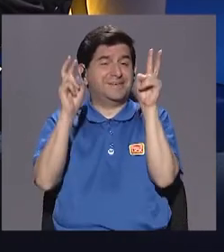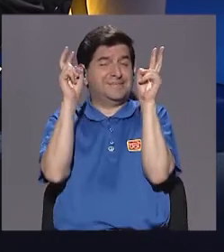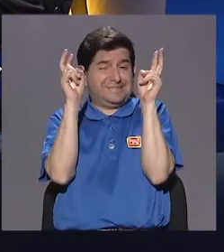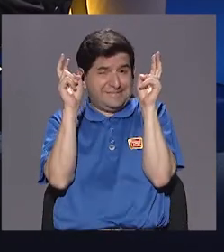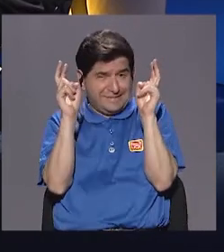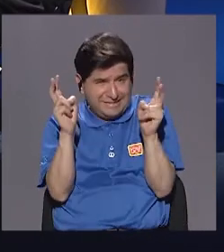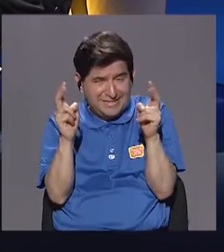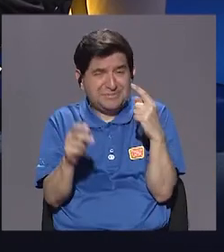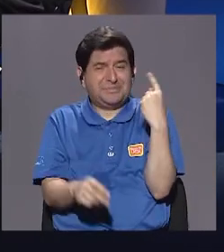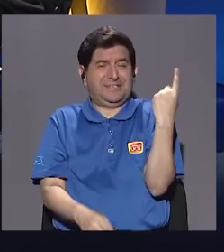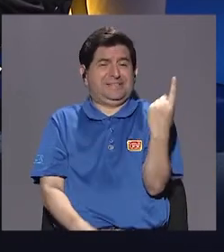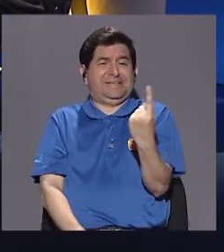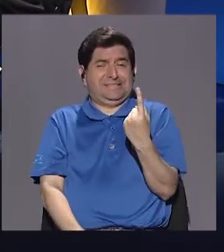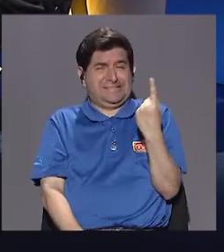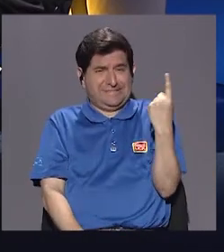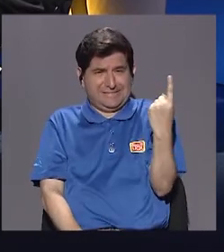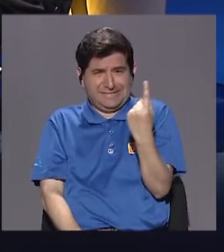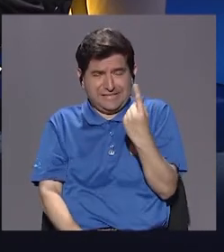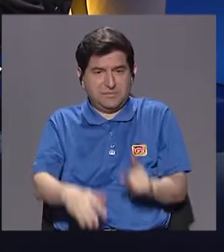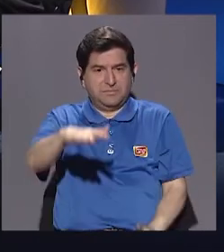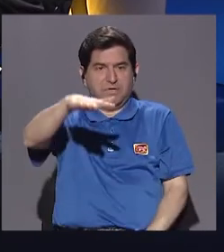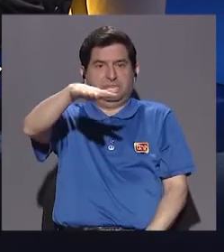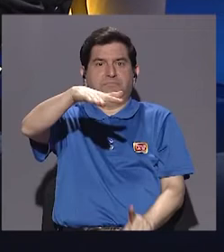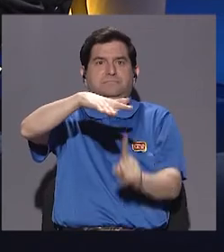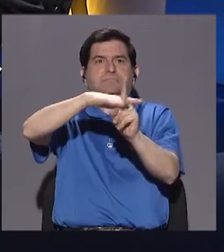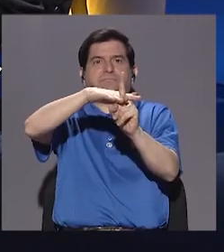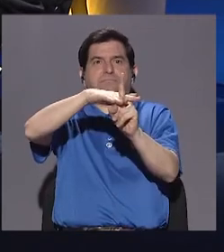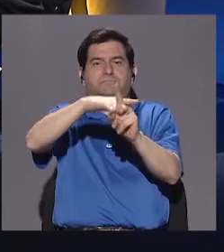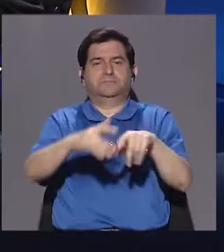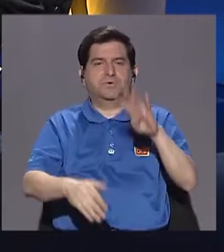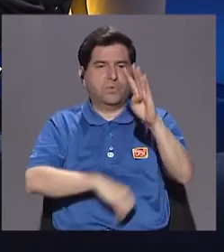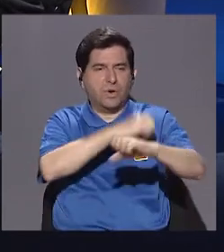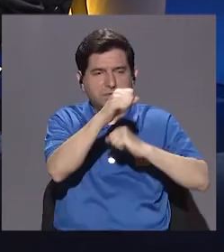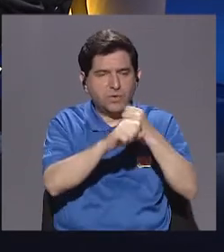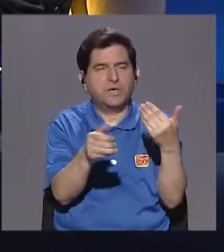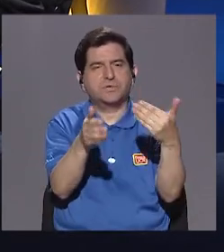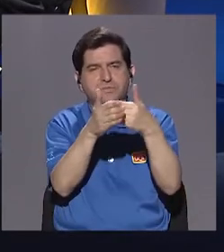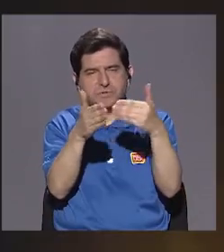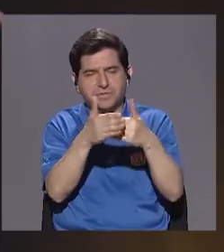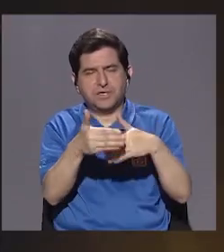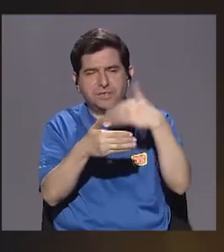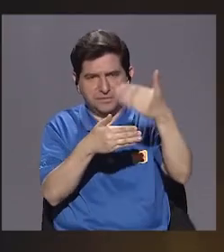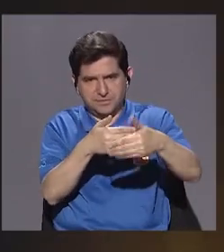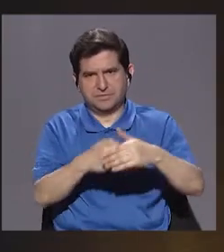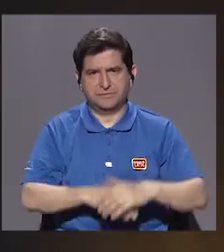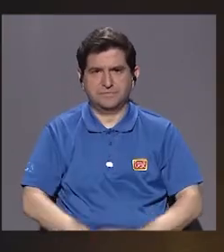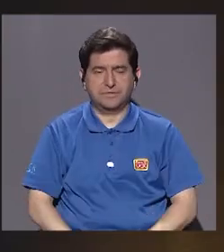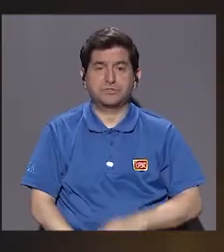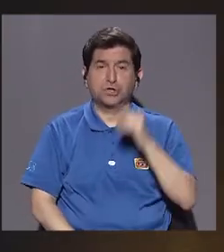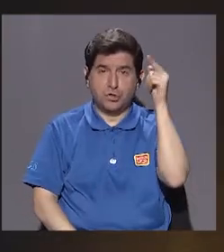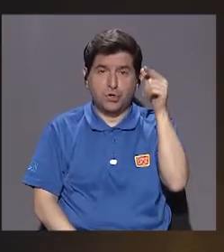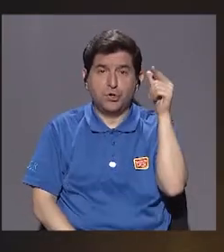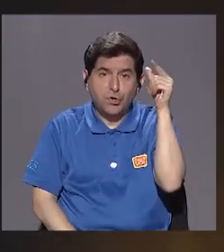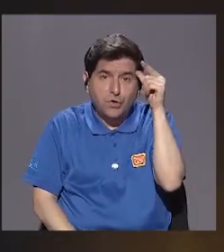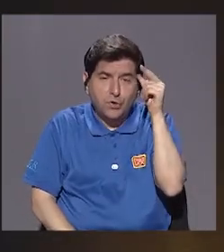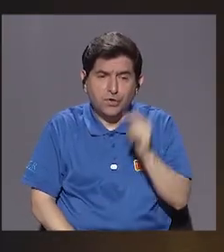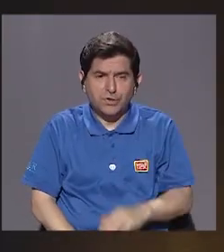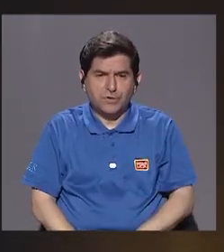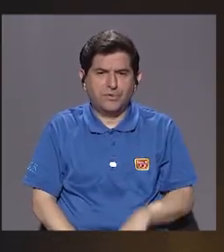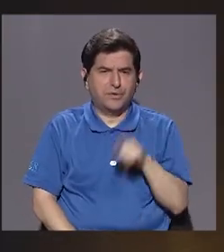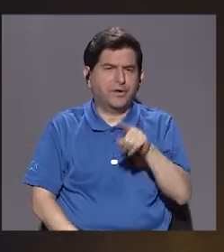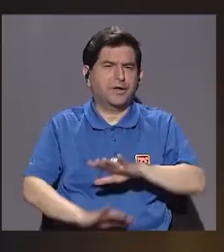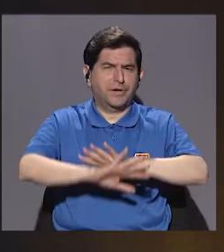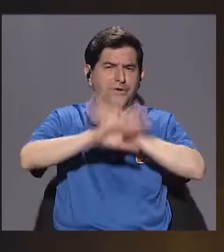siempre sale a relucir cada cuatro años en nuestro país eso obviamente está muy claramente